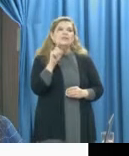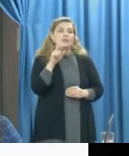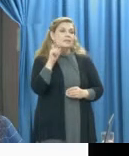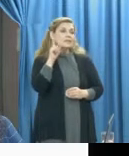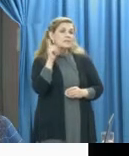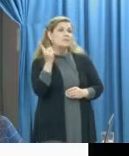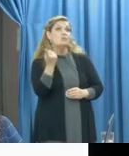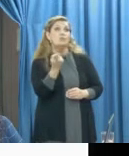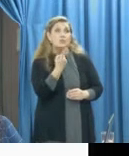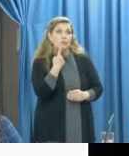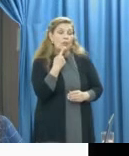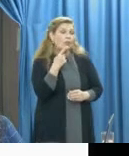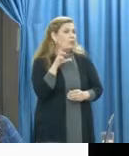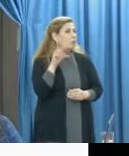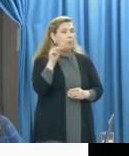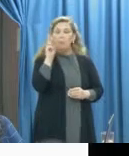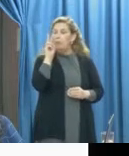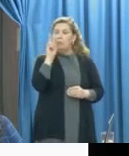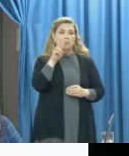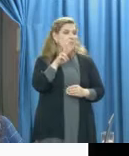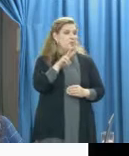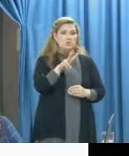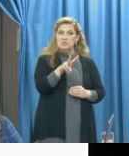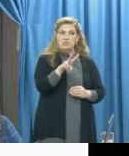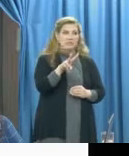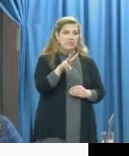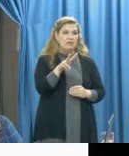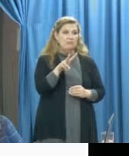que, si bien no se ve,